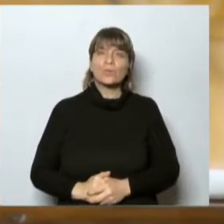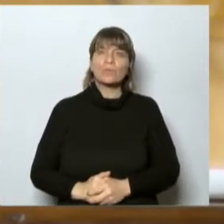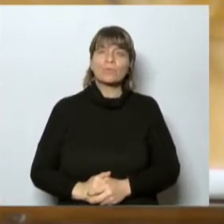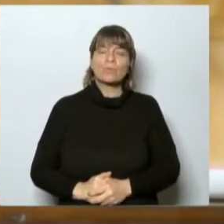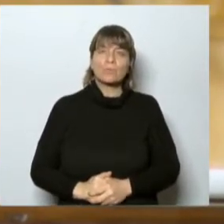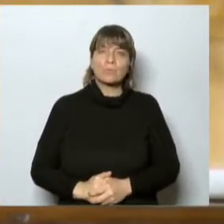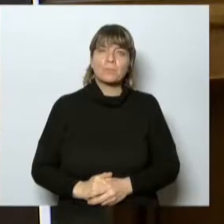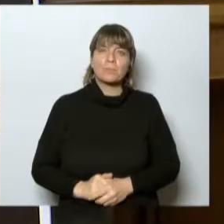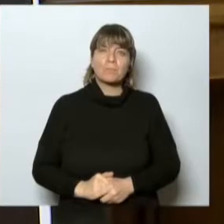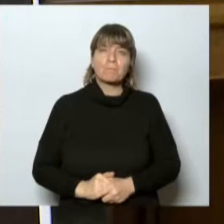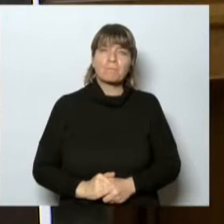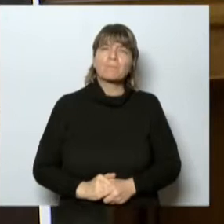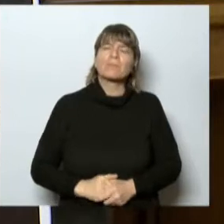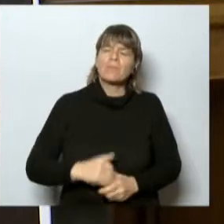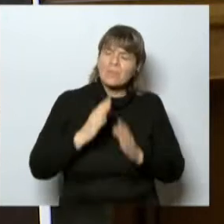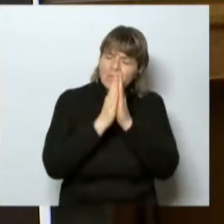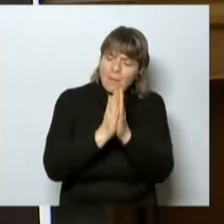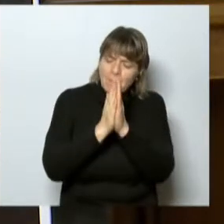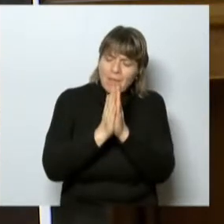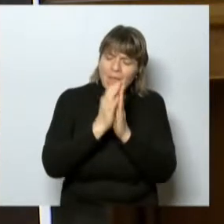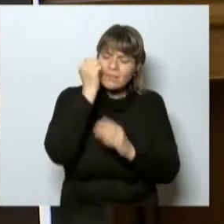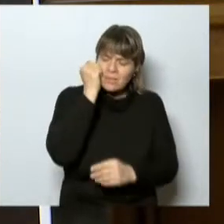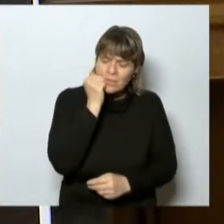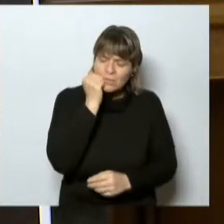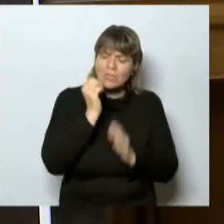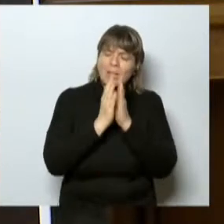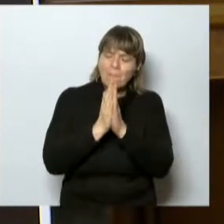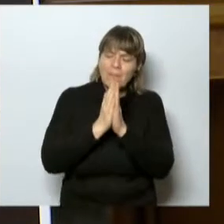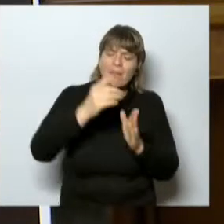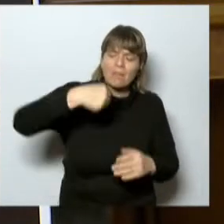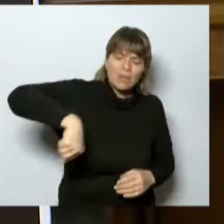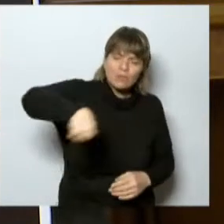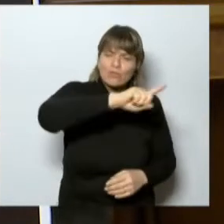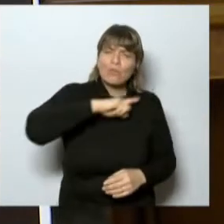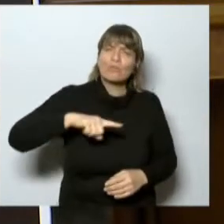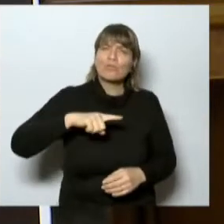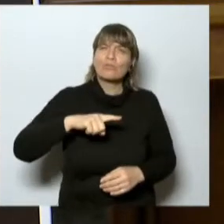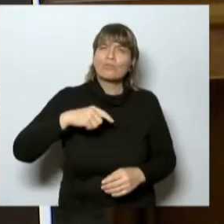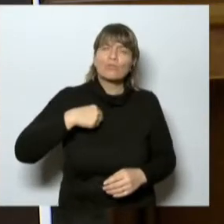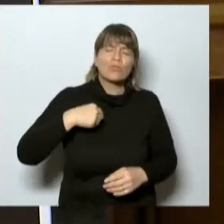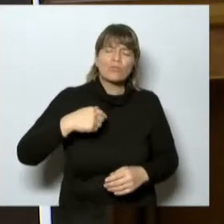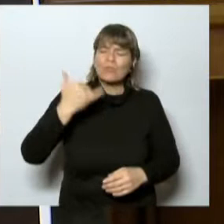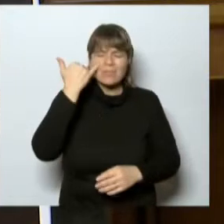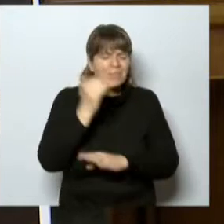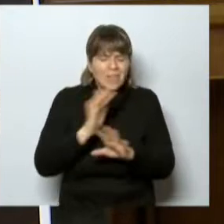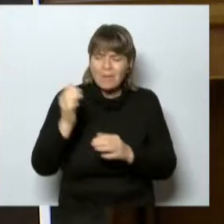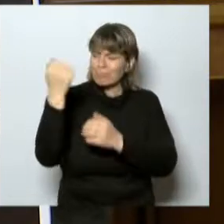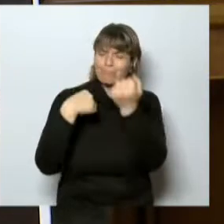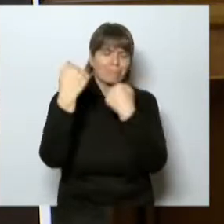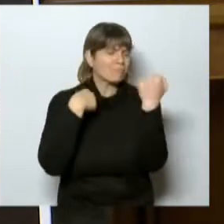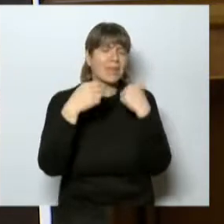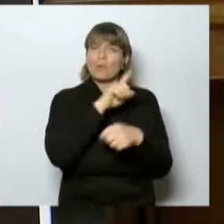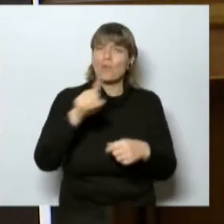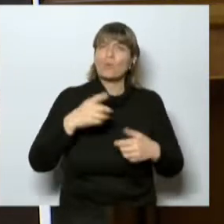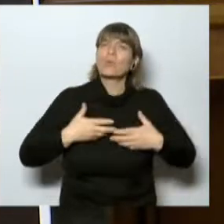nosotros. Ten piedad, Señor, ten piedad de nosotros, porque estamos hartos de desprecios.